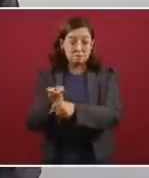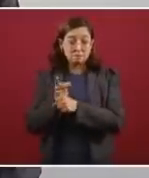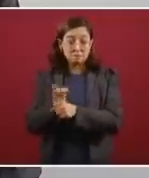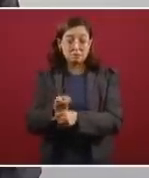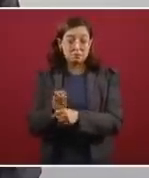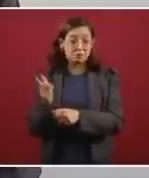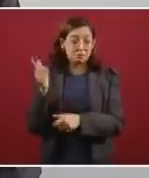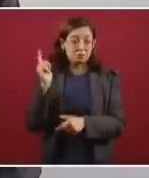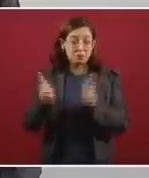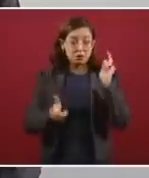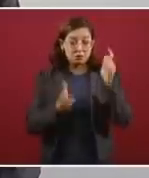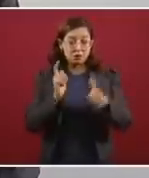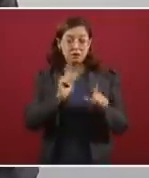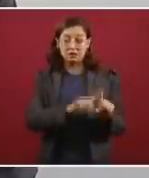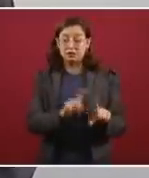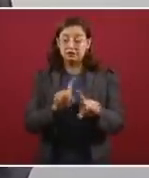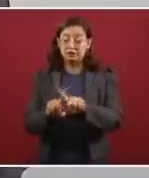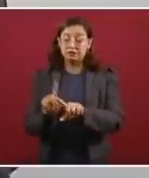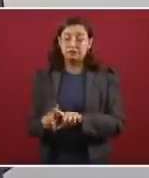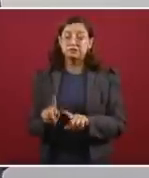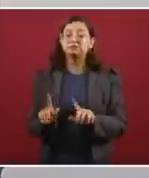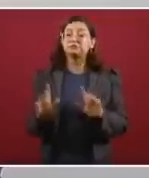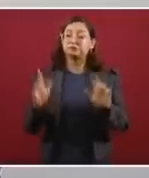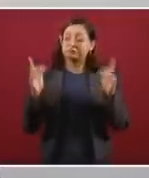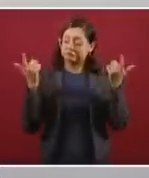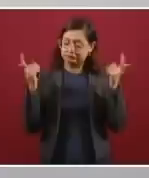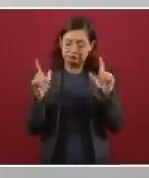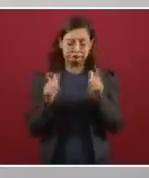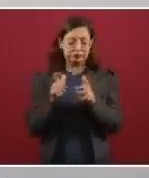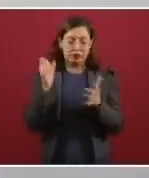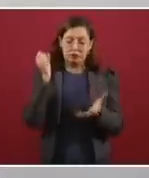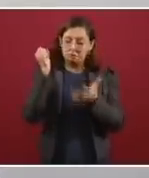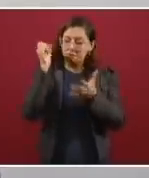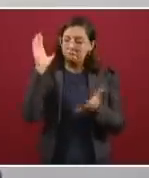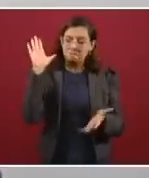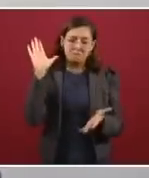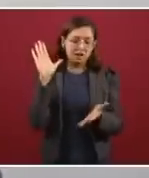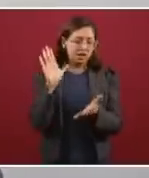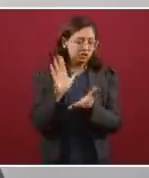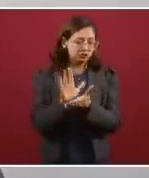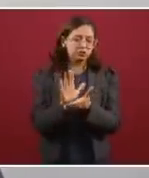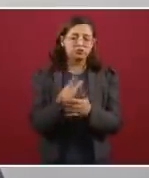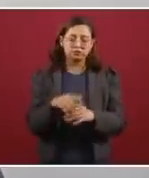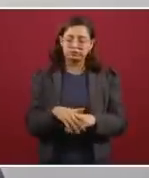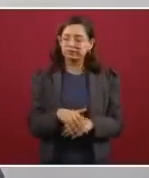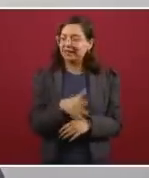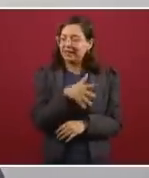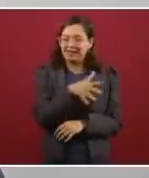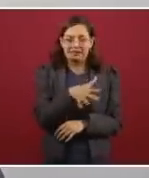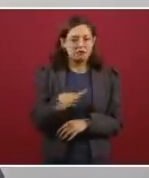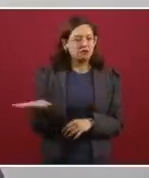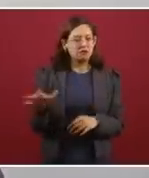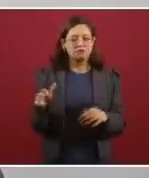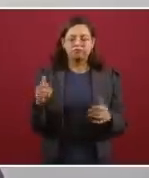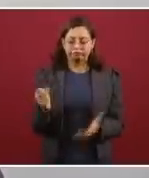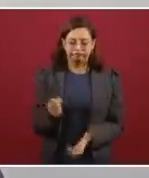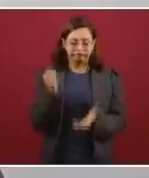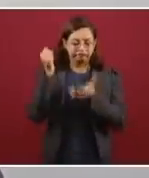se va a reducir mucho en general.